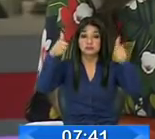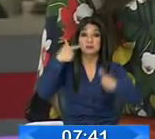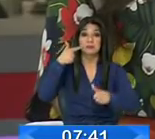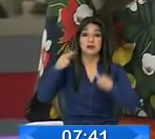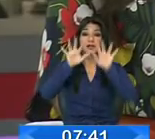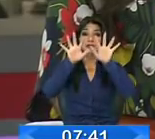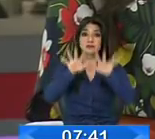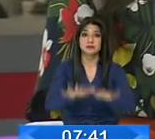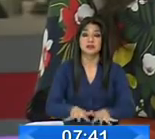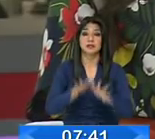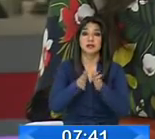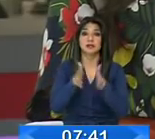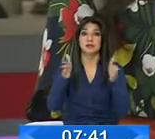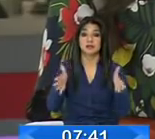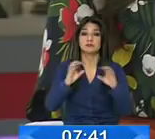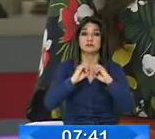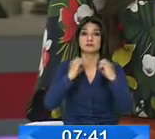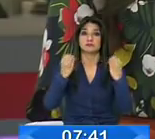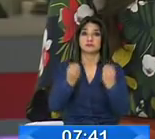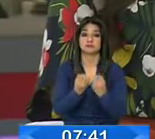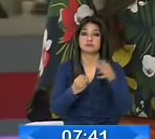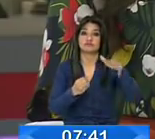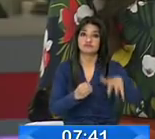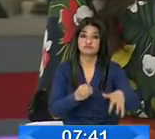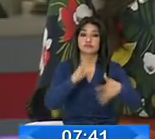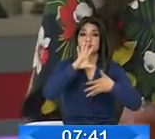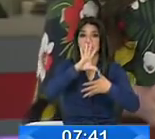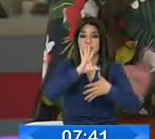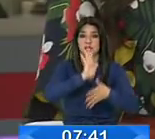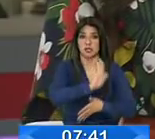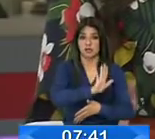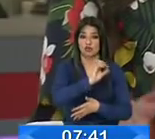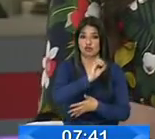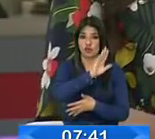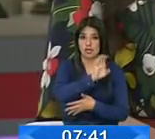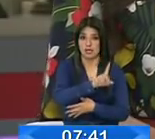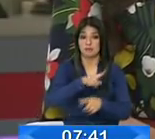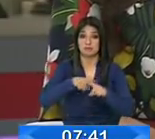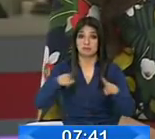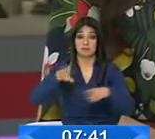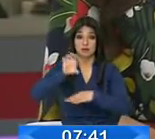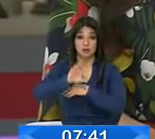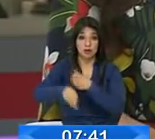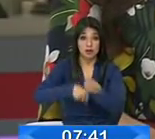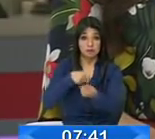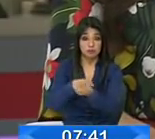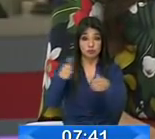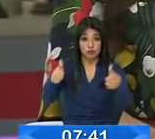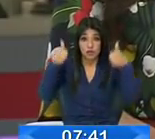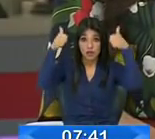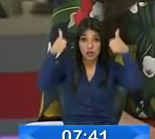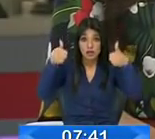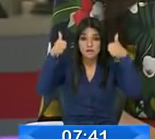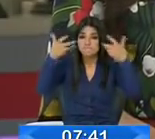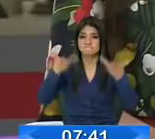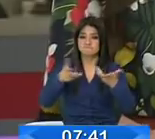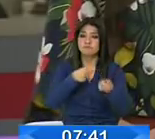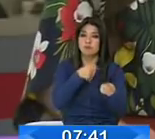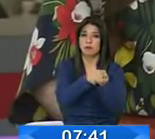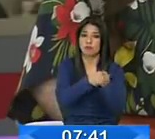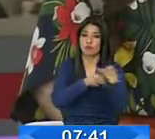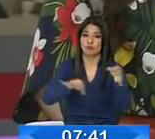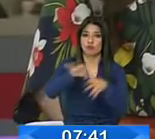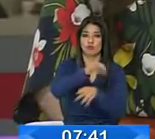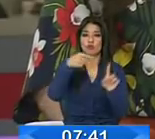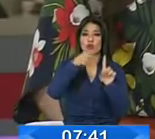secretaria general de la Organización de Estados Americanos, OEA. Sin embargo, Ecuador no apoyaría su postulación, sino la reelección de